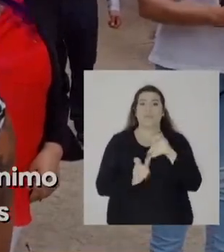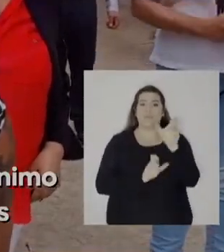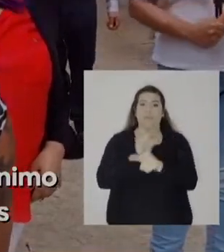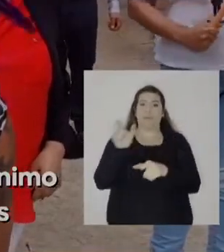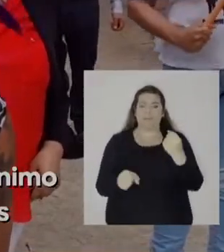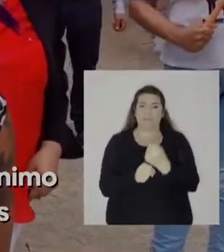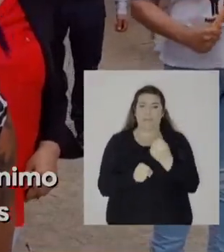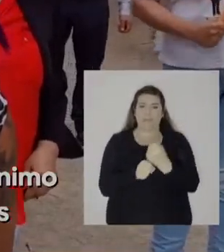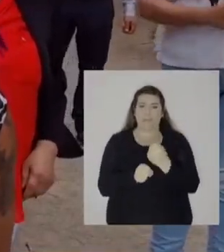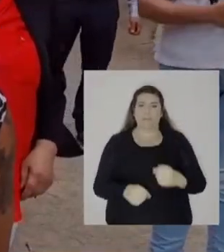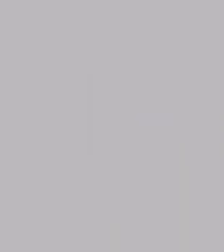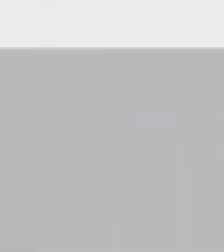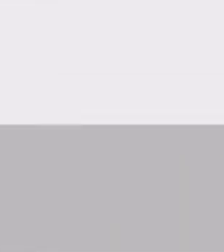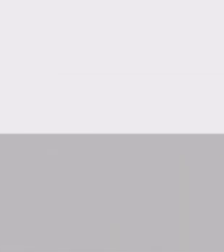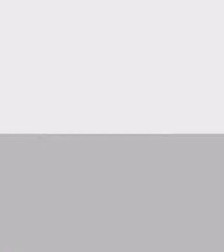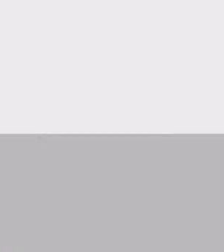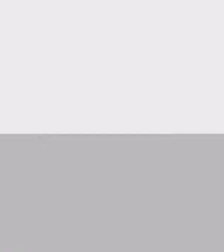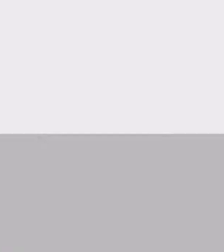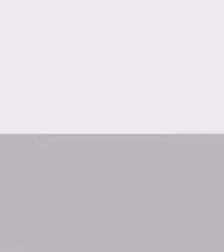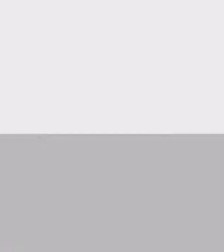mil para los trabajadores